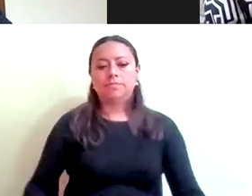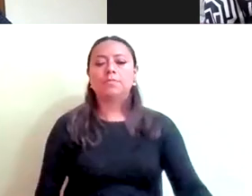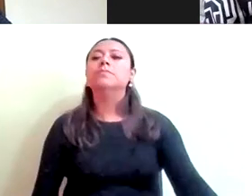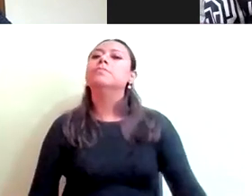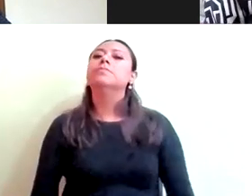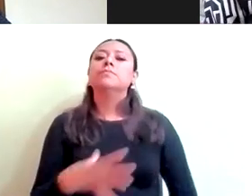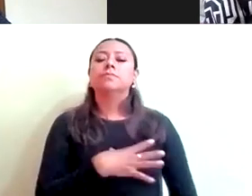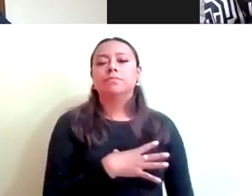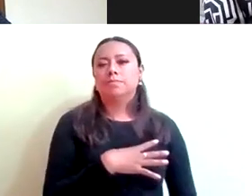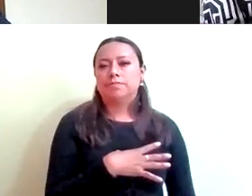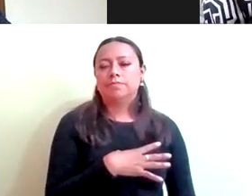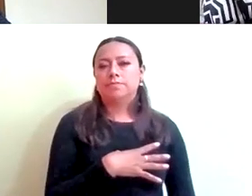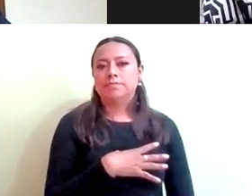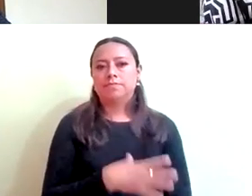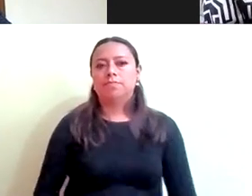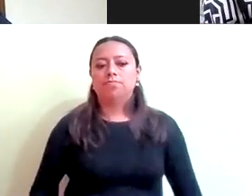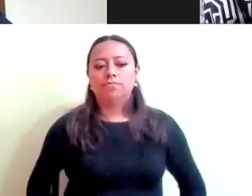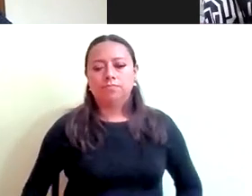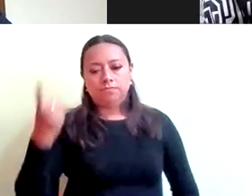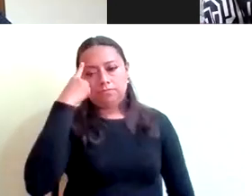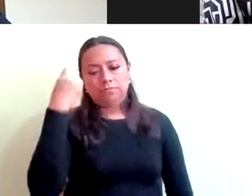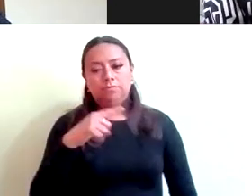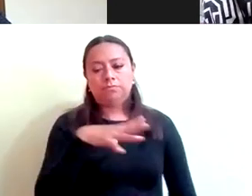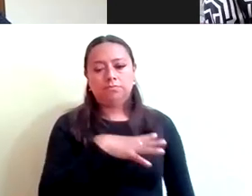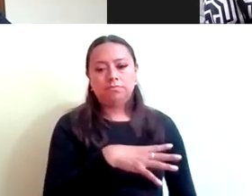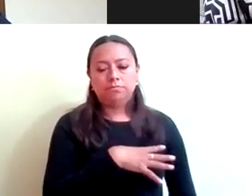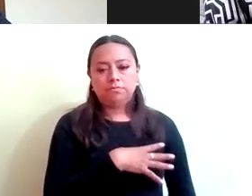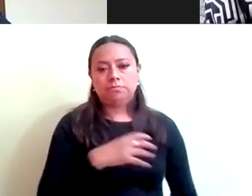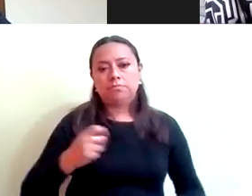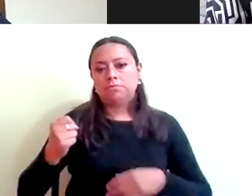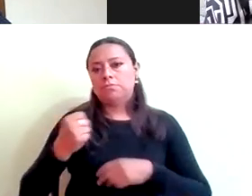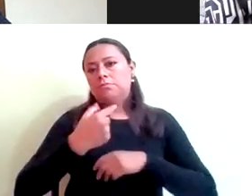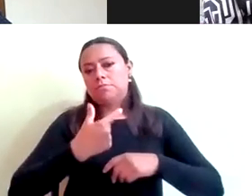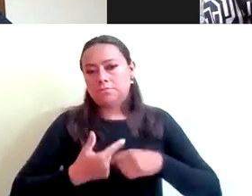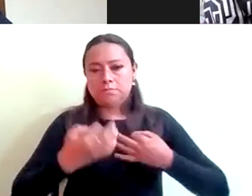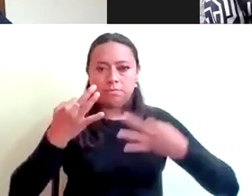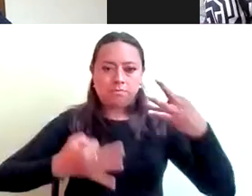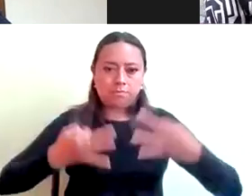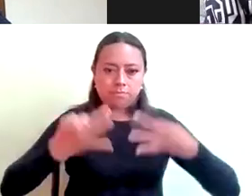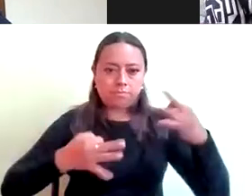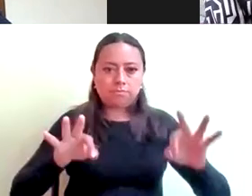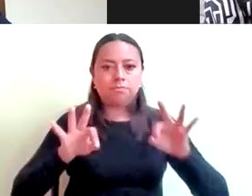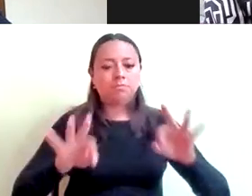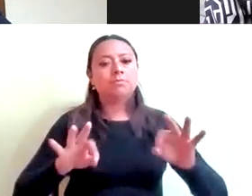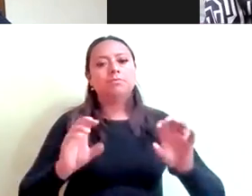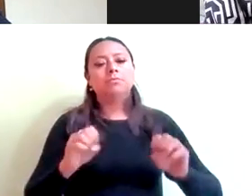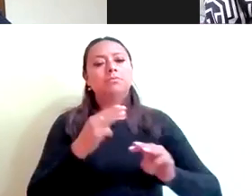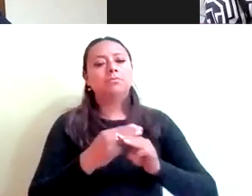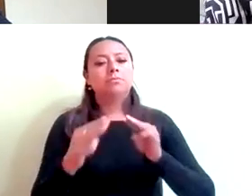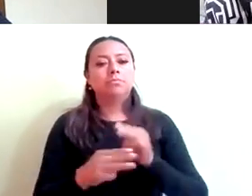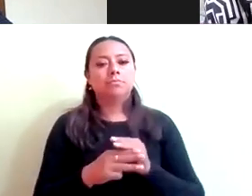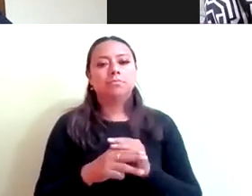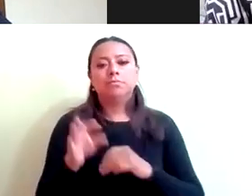un supuesto para que exista alguna circunstancia jurídica, formal o material que